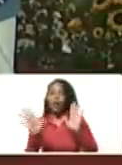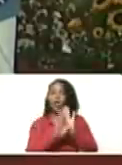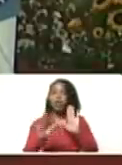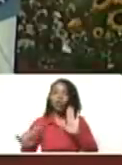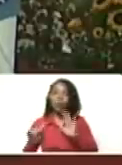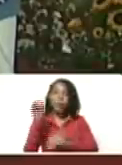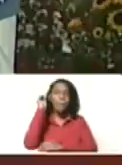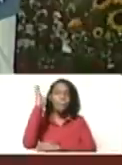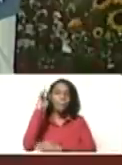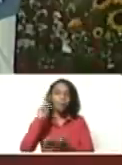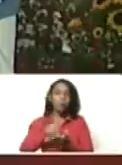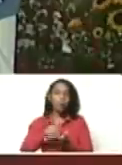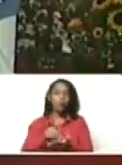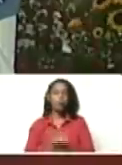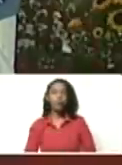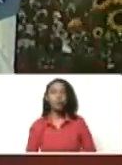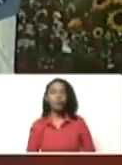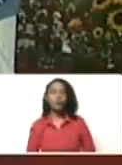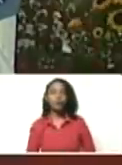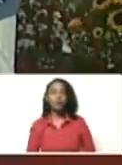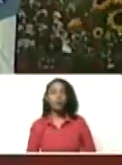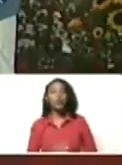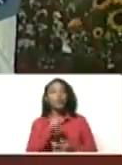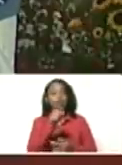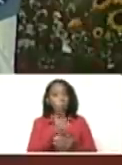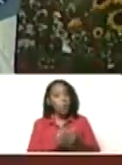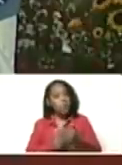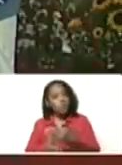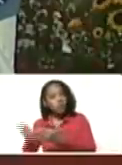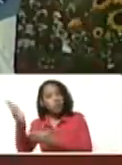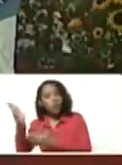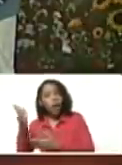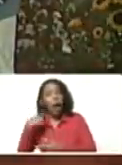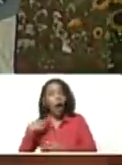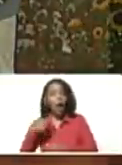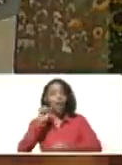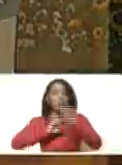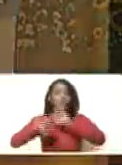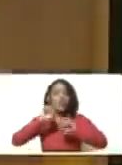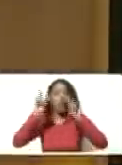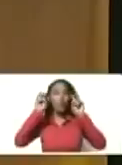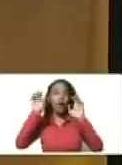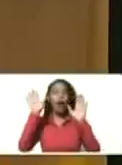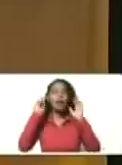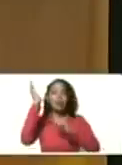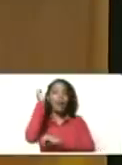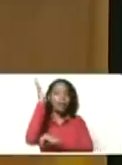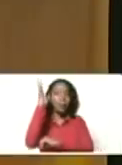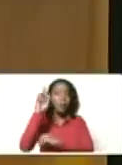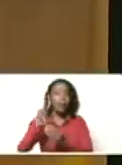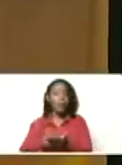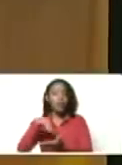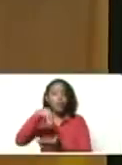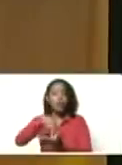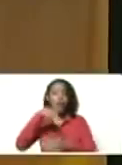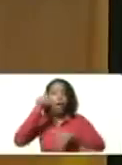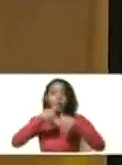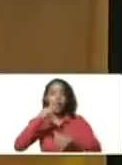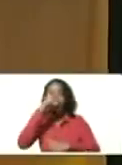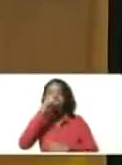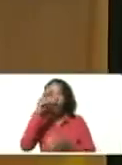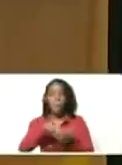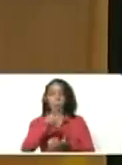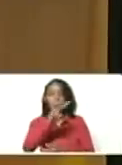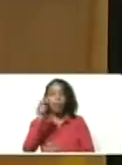y parlamentario, vayas al combate de la nueva asamblea que va a surgir de las elecciones de este año